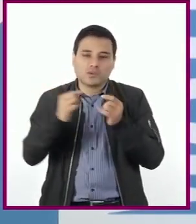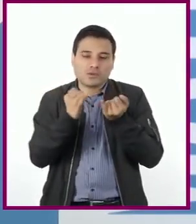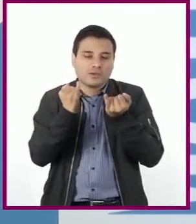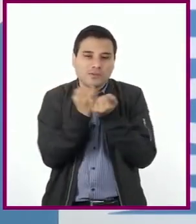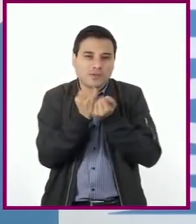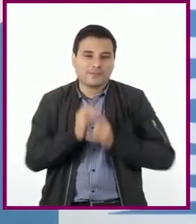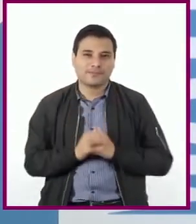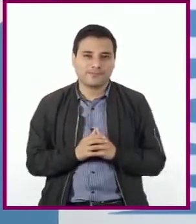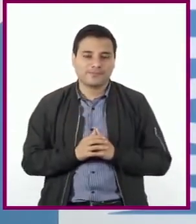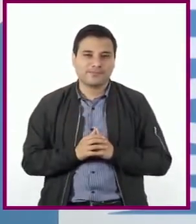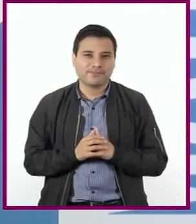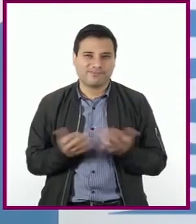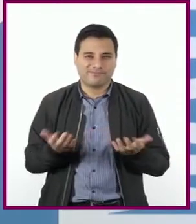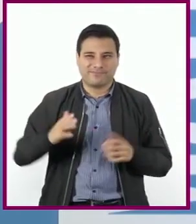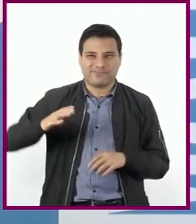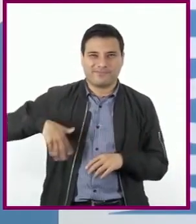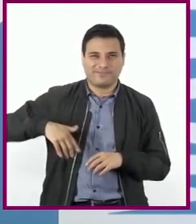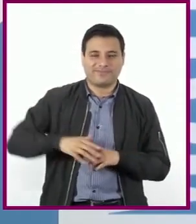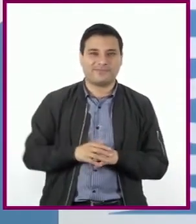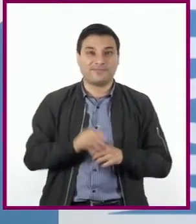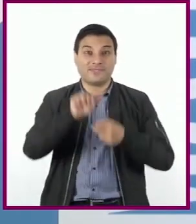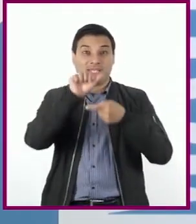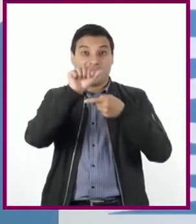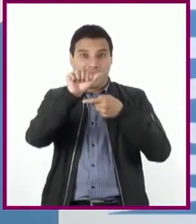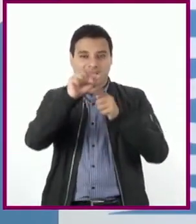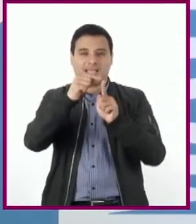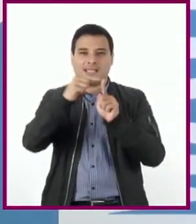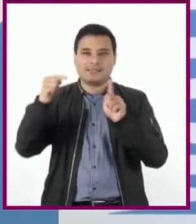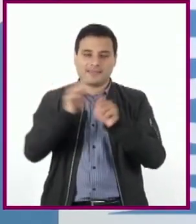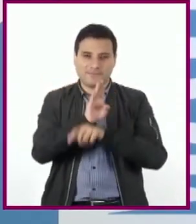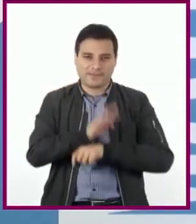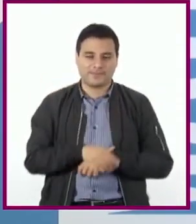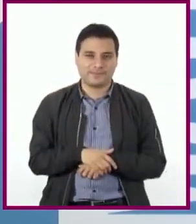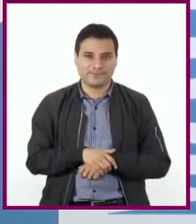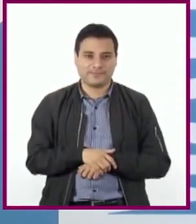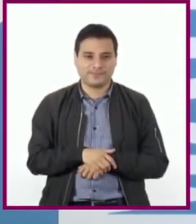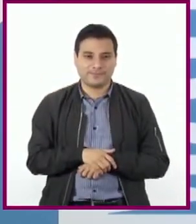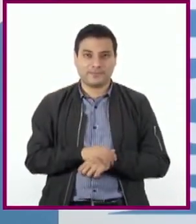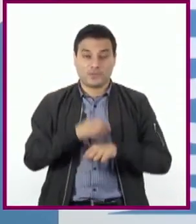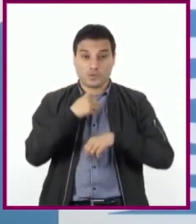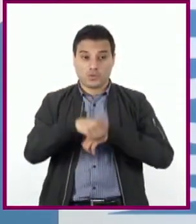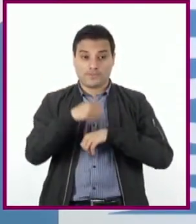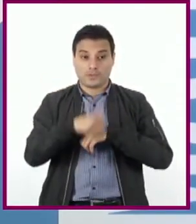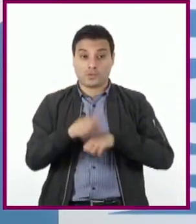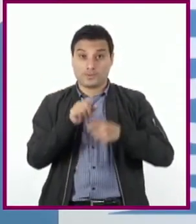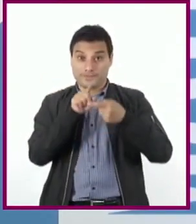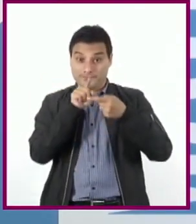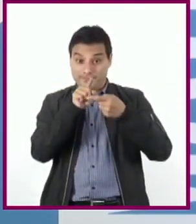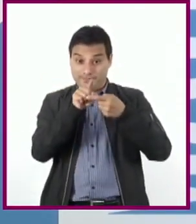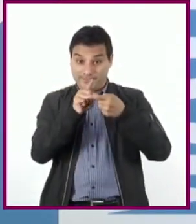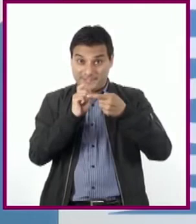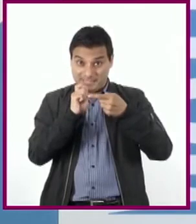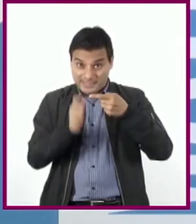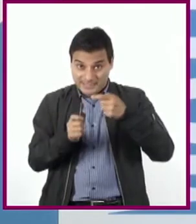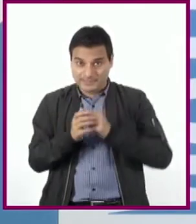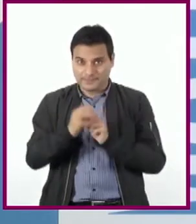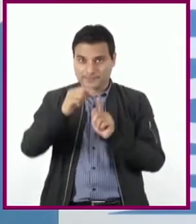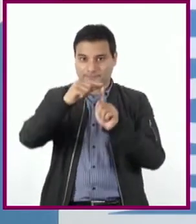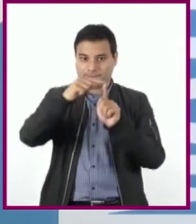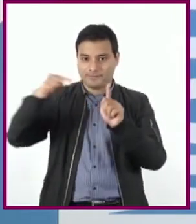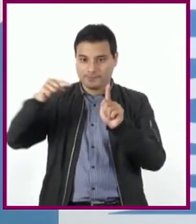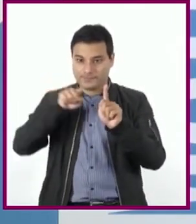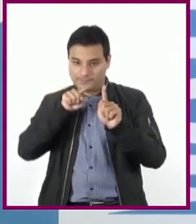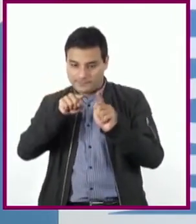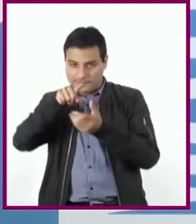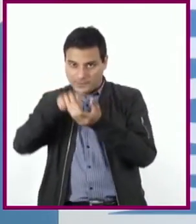números, en este caso A entre B. El numerador representa el dividendo y el